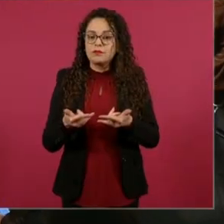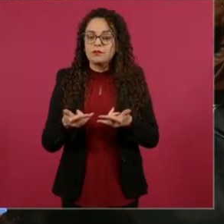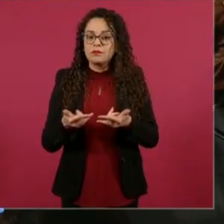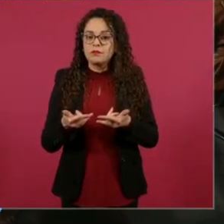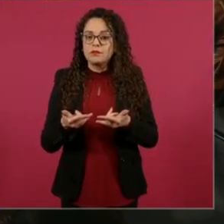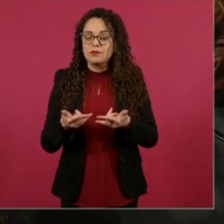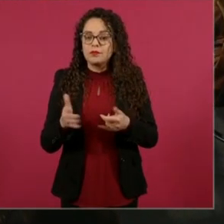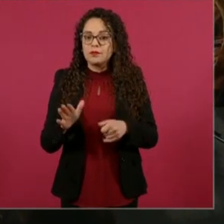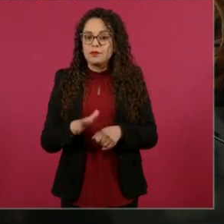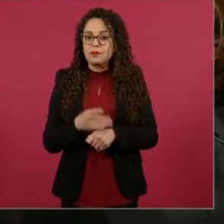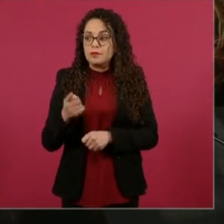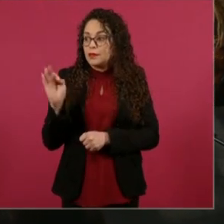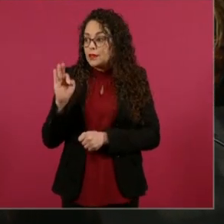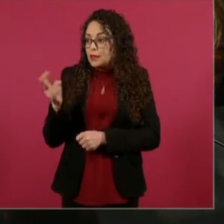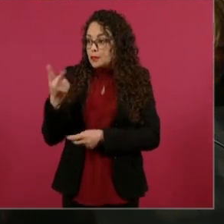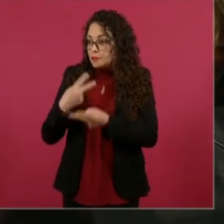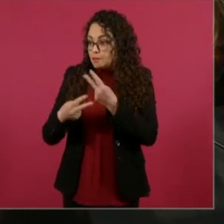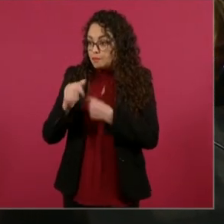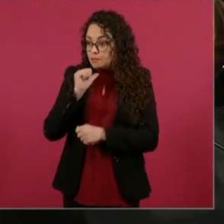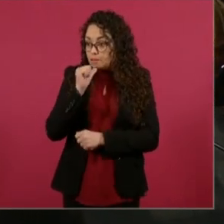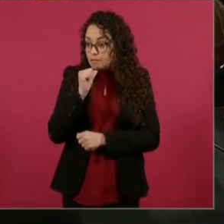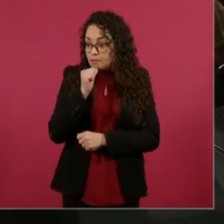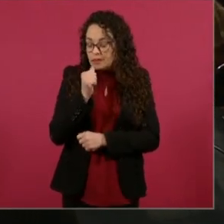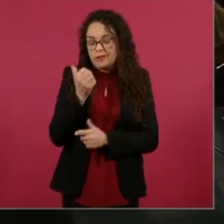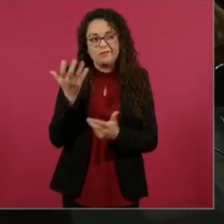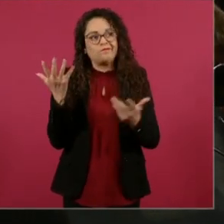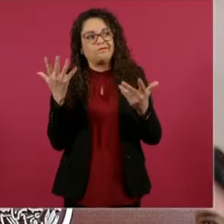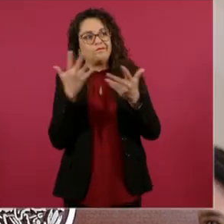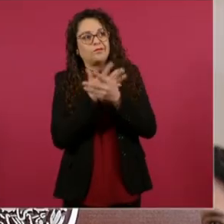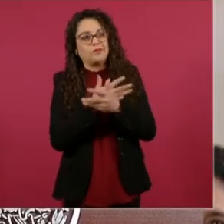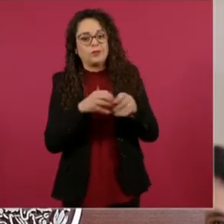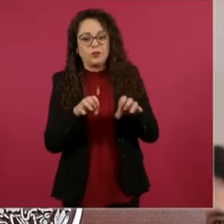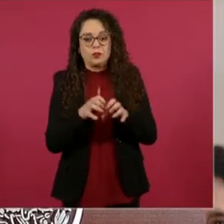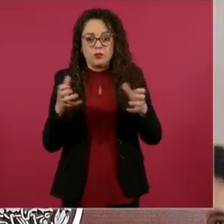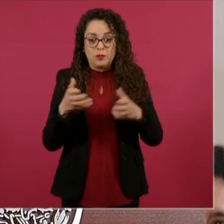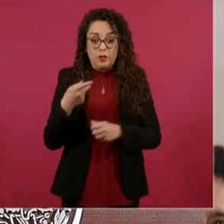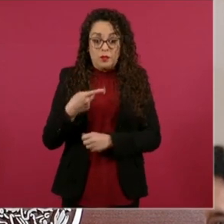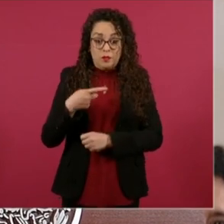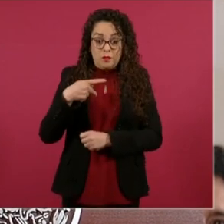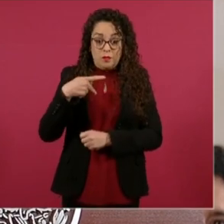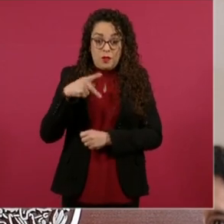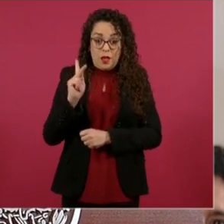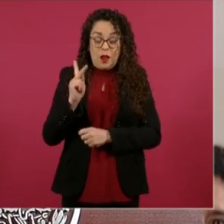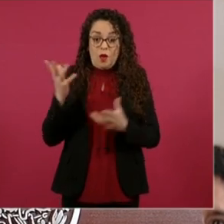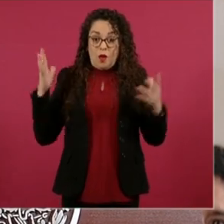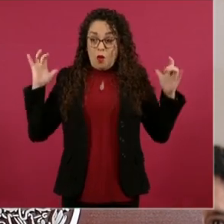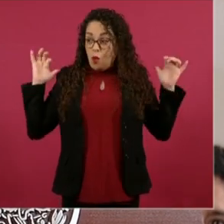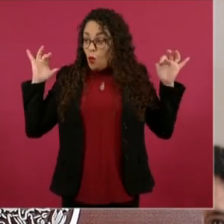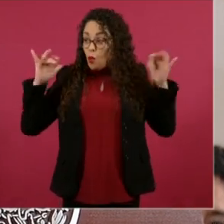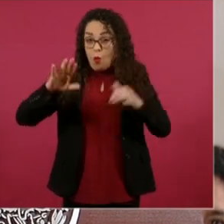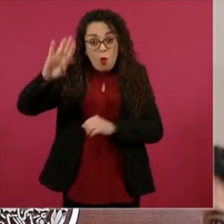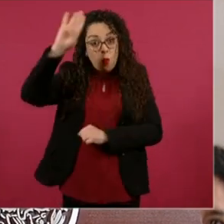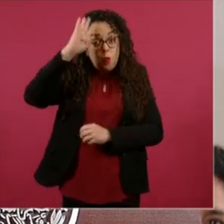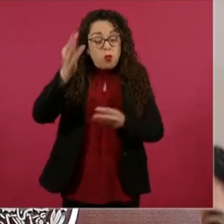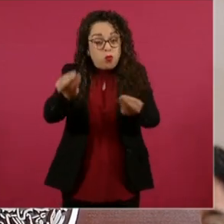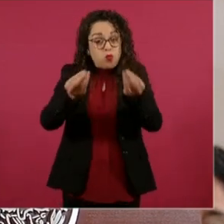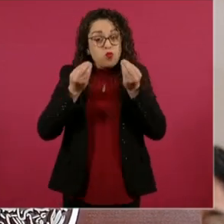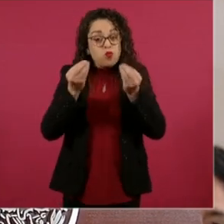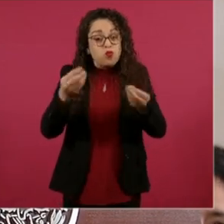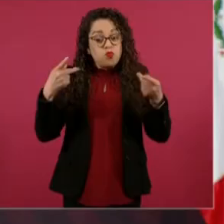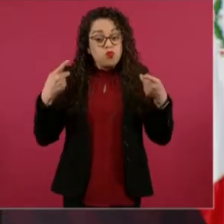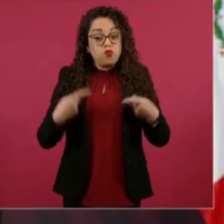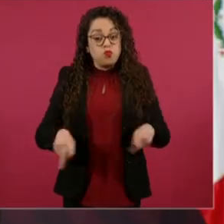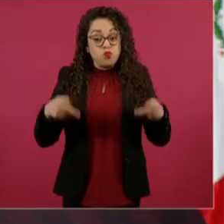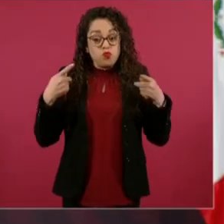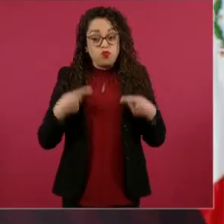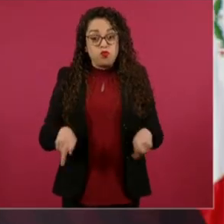Pero si algún día no lo llenaran, no se llenara el Zócalo, o